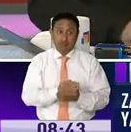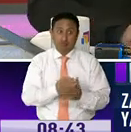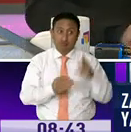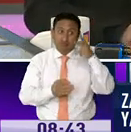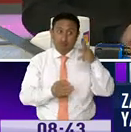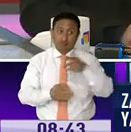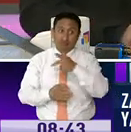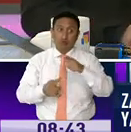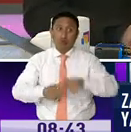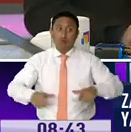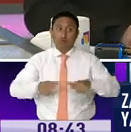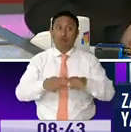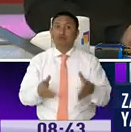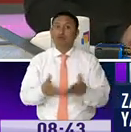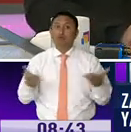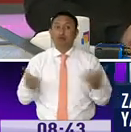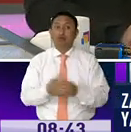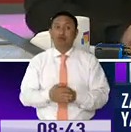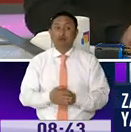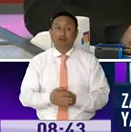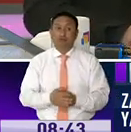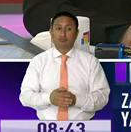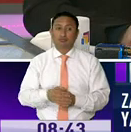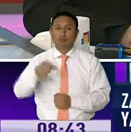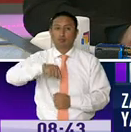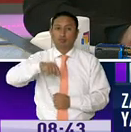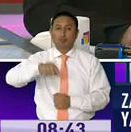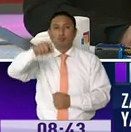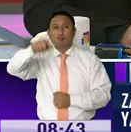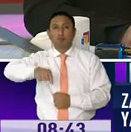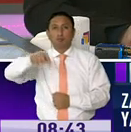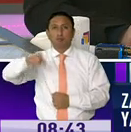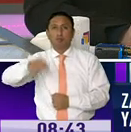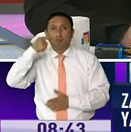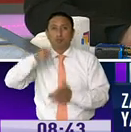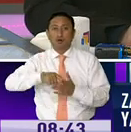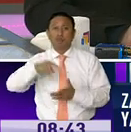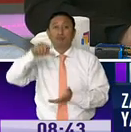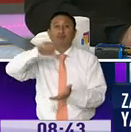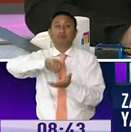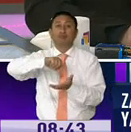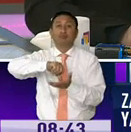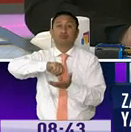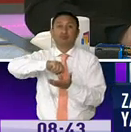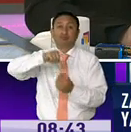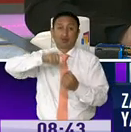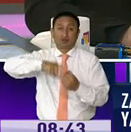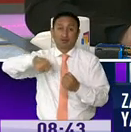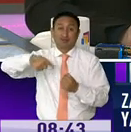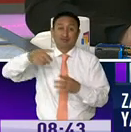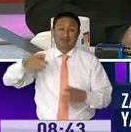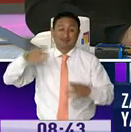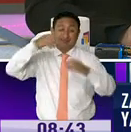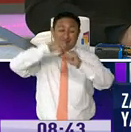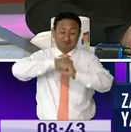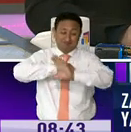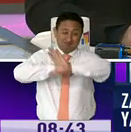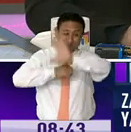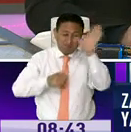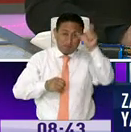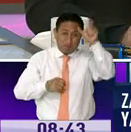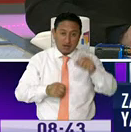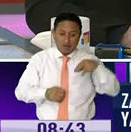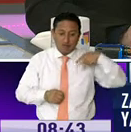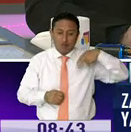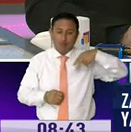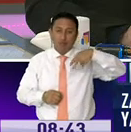los puntos operativos, en dónde también tenemos personas, por ejemplo, el Centro Histórico de Quito. por lo general en la noche y madrugada estamos viendo personas que